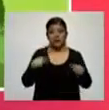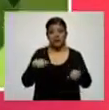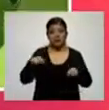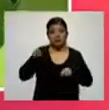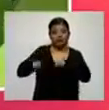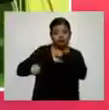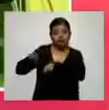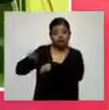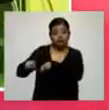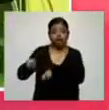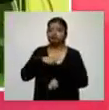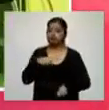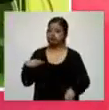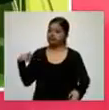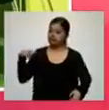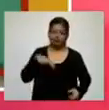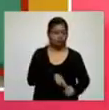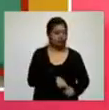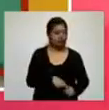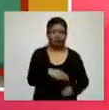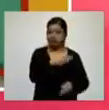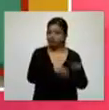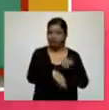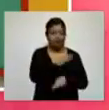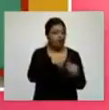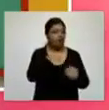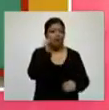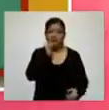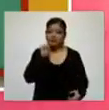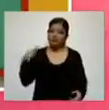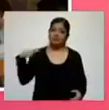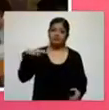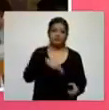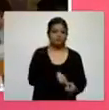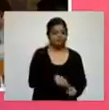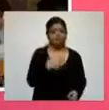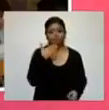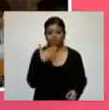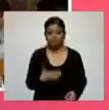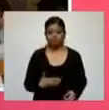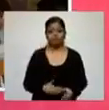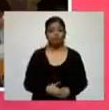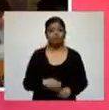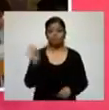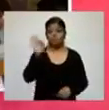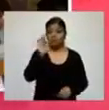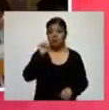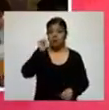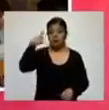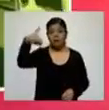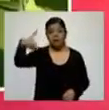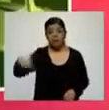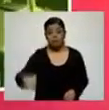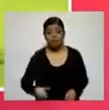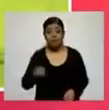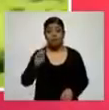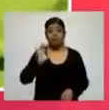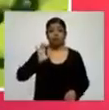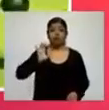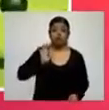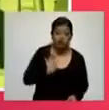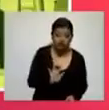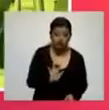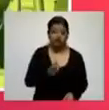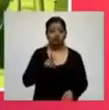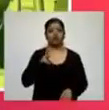vosotros. En el coche todos deben llevar bien abrochado el cinturón de seguridad. En caso de accidente o de un frenazo brusco,